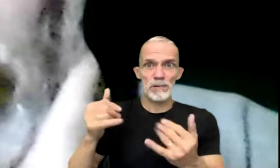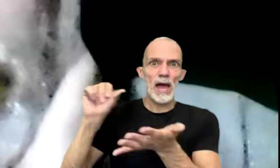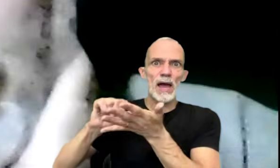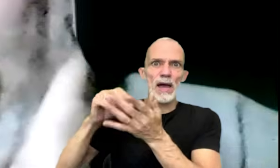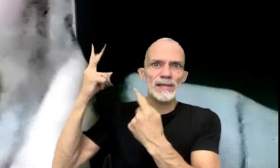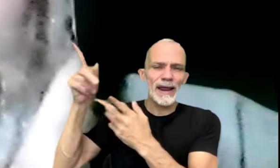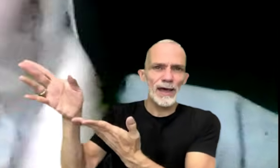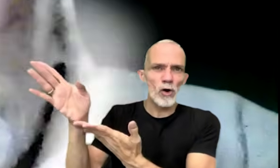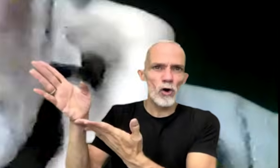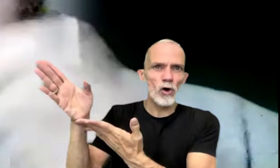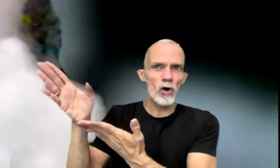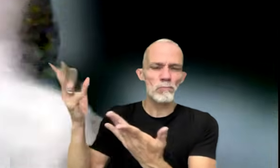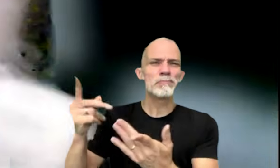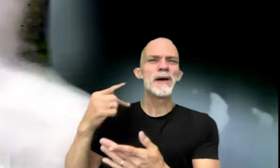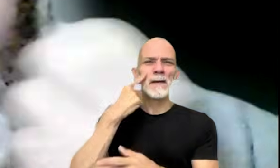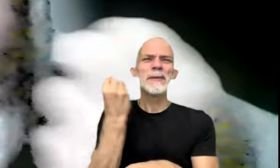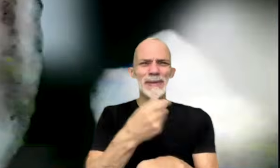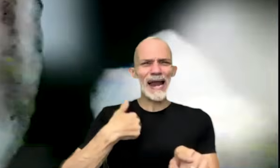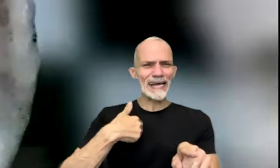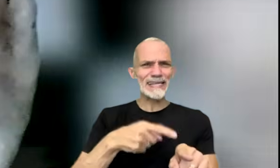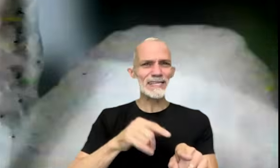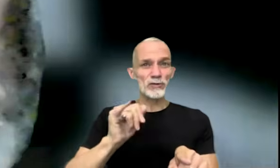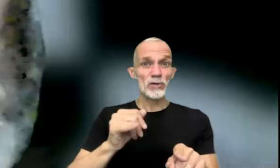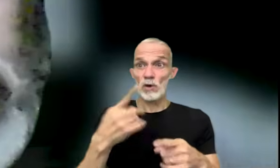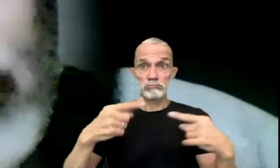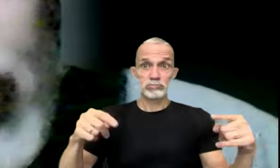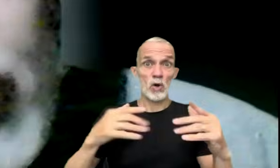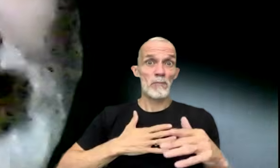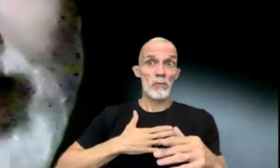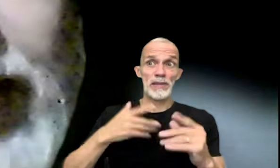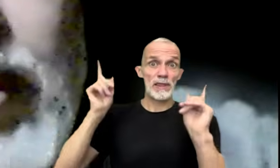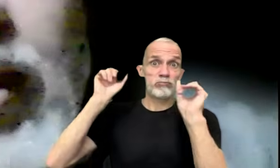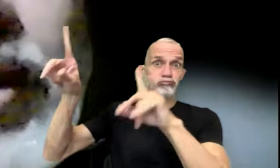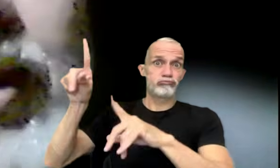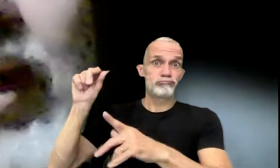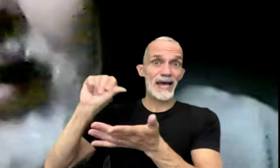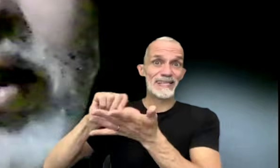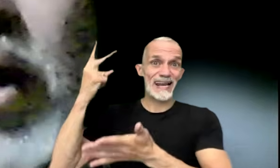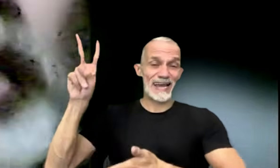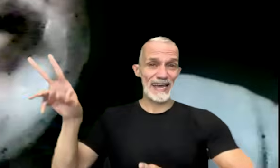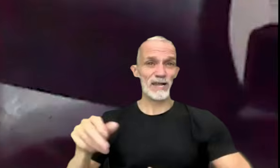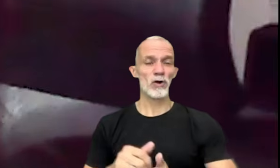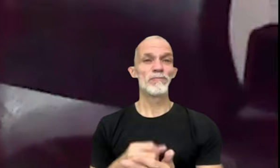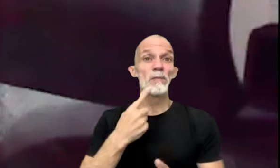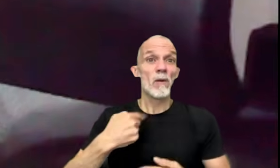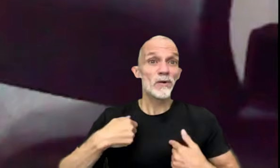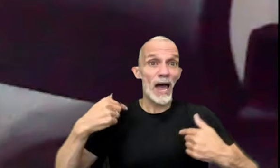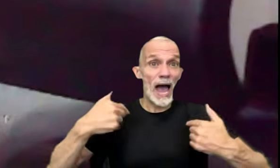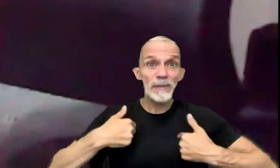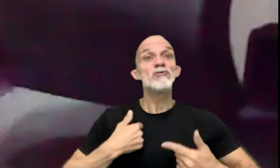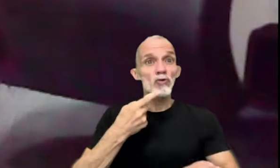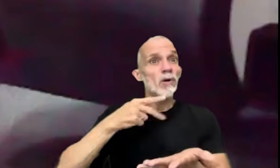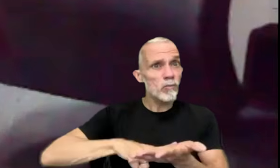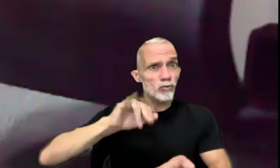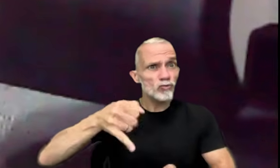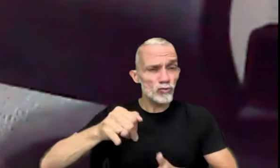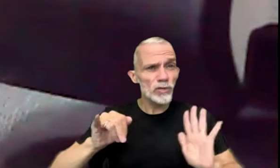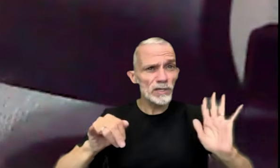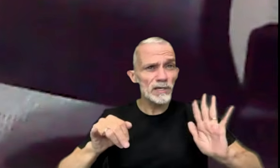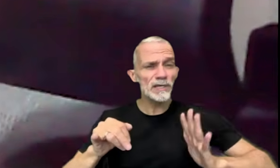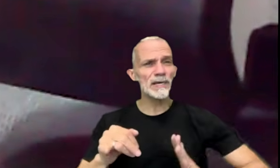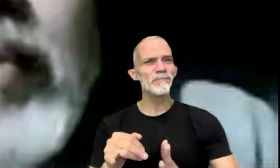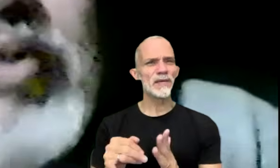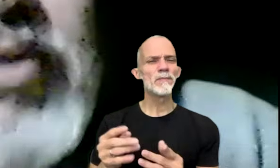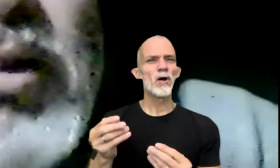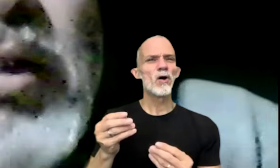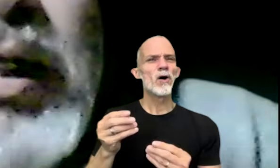en el exterior, ¿sí? O sea, era un residente argentino con todas sus propiedades Yo, si en el vos me exterior. preguntás a mí, yo se lo grabo y en Sí,